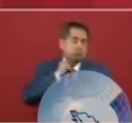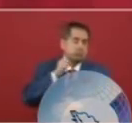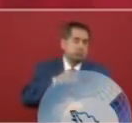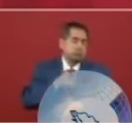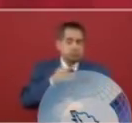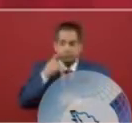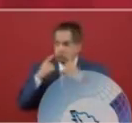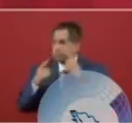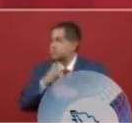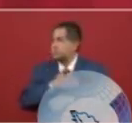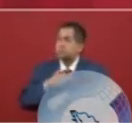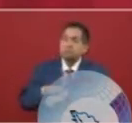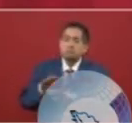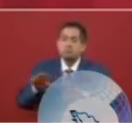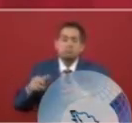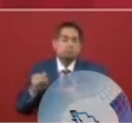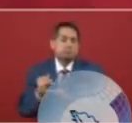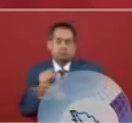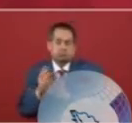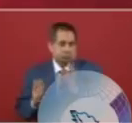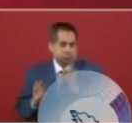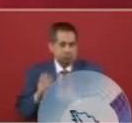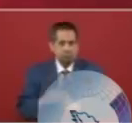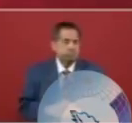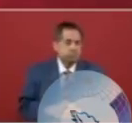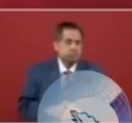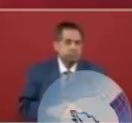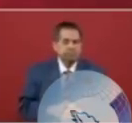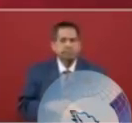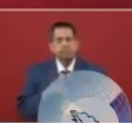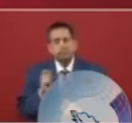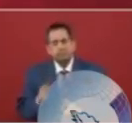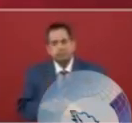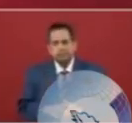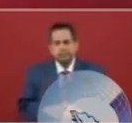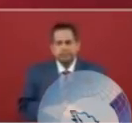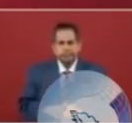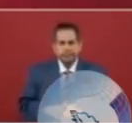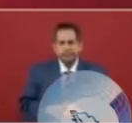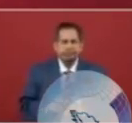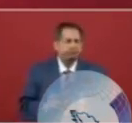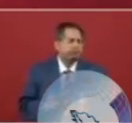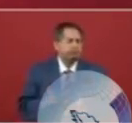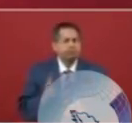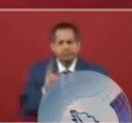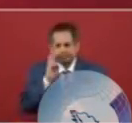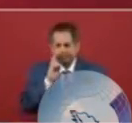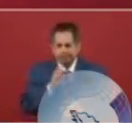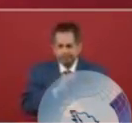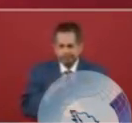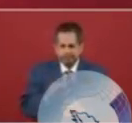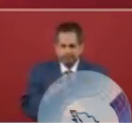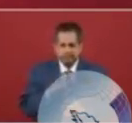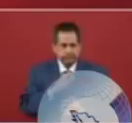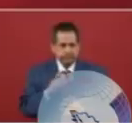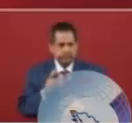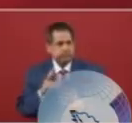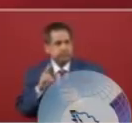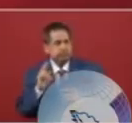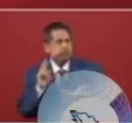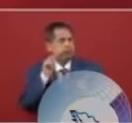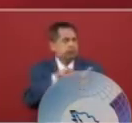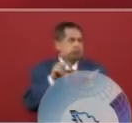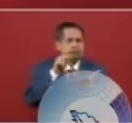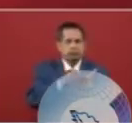determinará cada vez tendremos mucho no sólo no solo más presencia la comunidad sino también